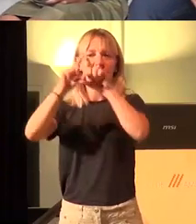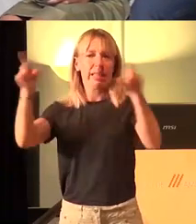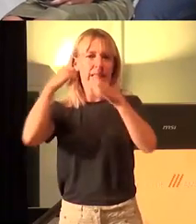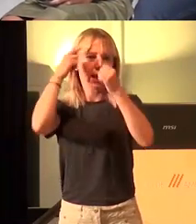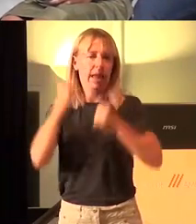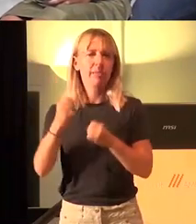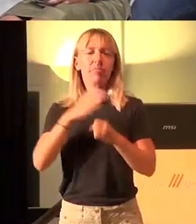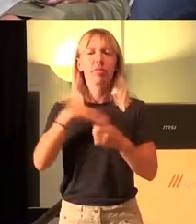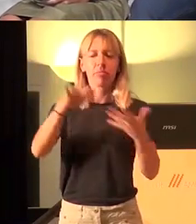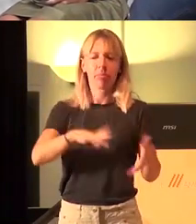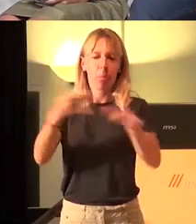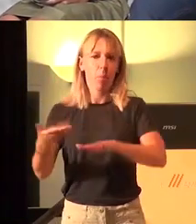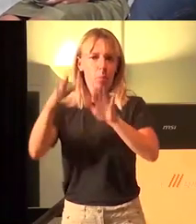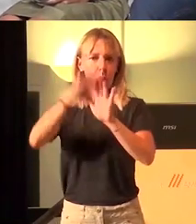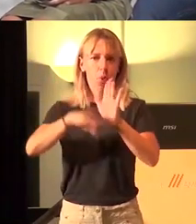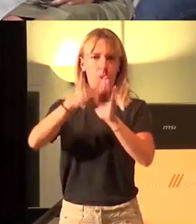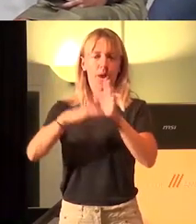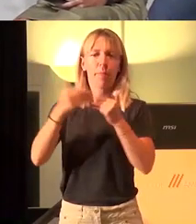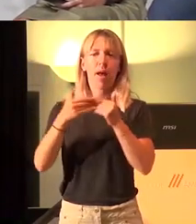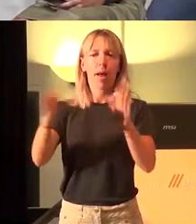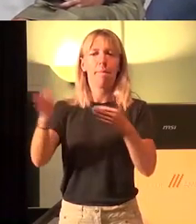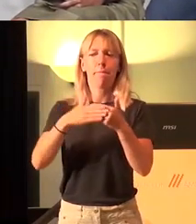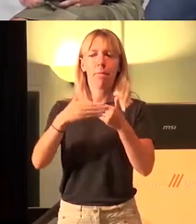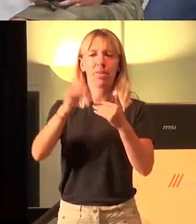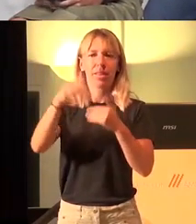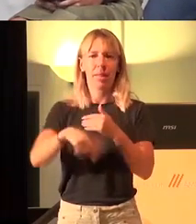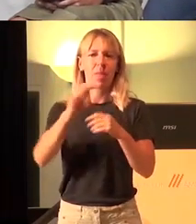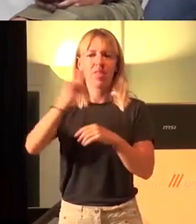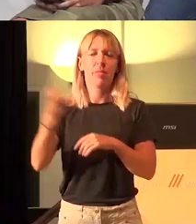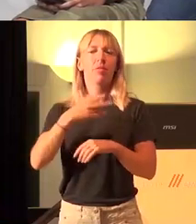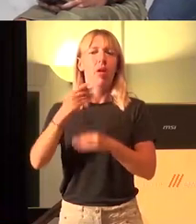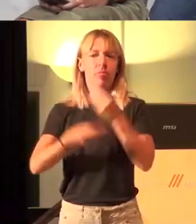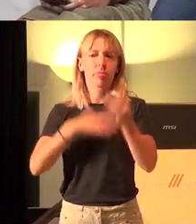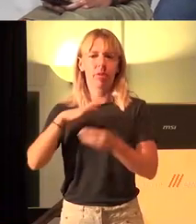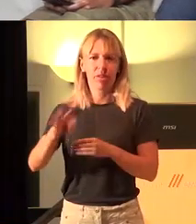quieran implementar ese programa y abrir sus puertas a la diversidad lo puedan hacer.